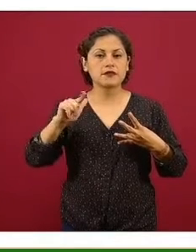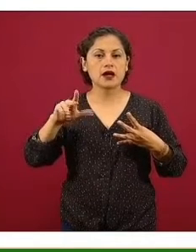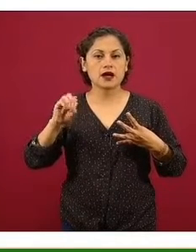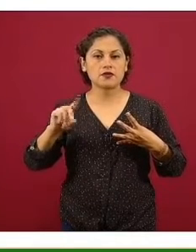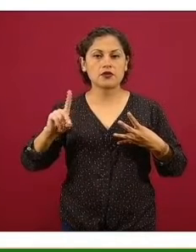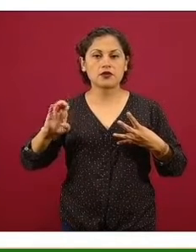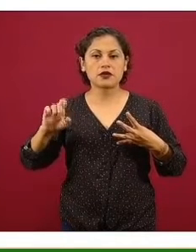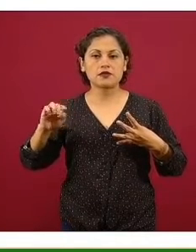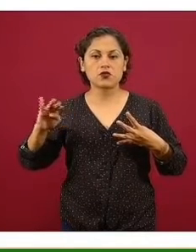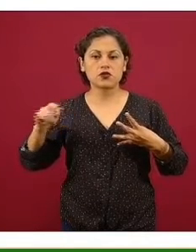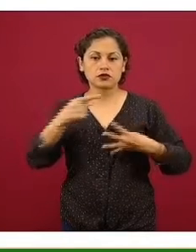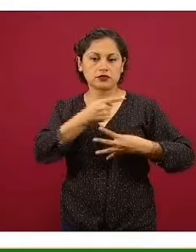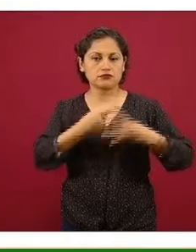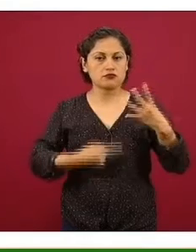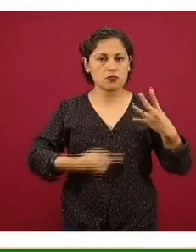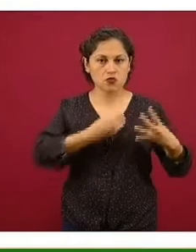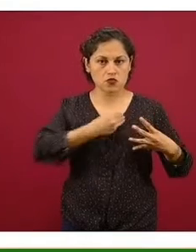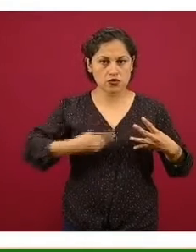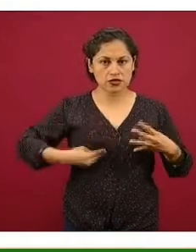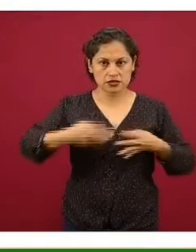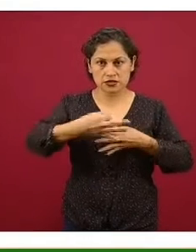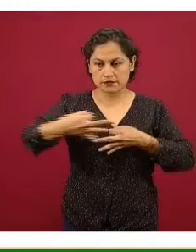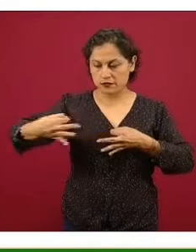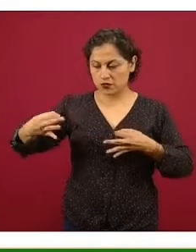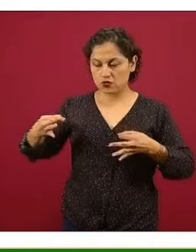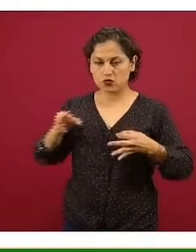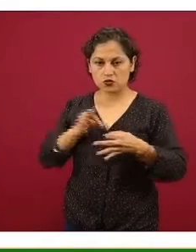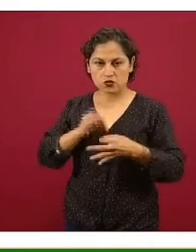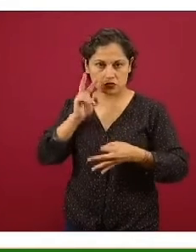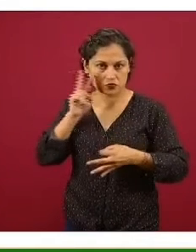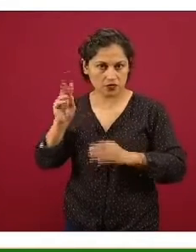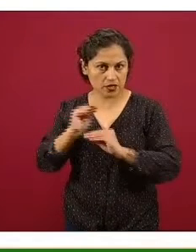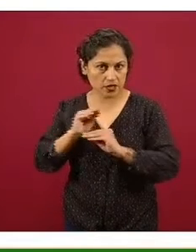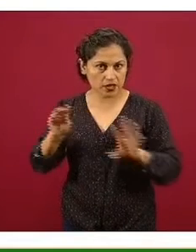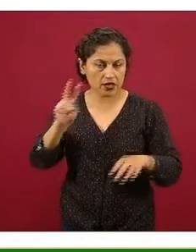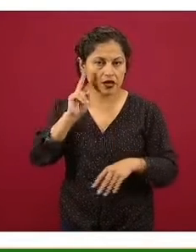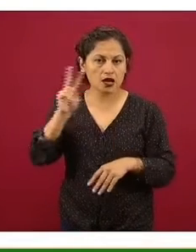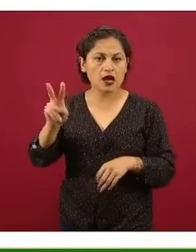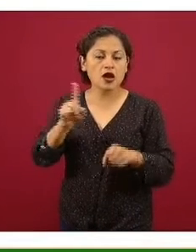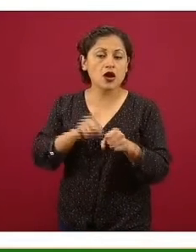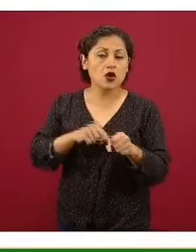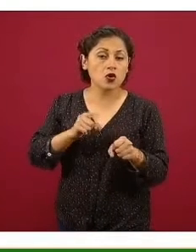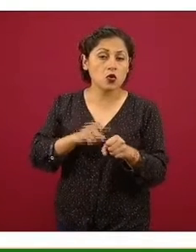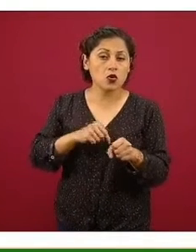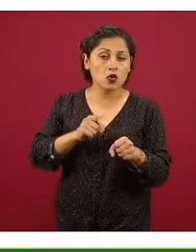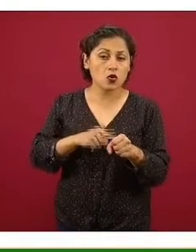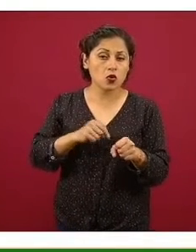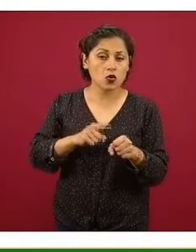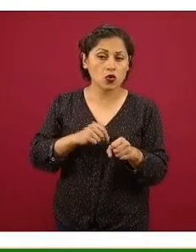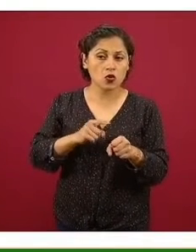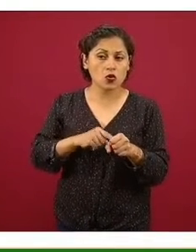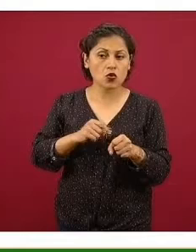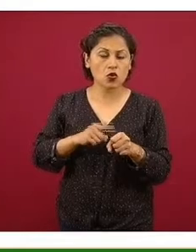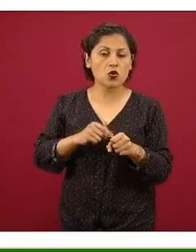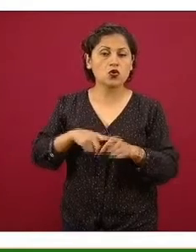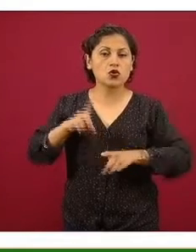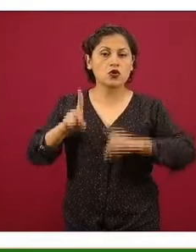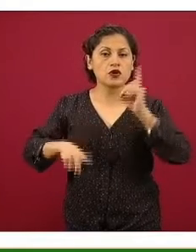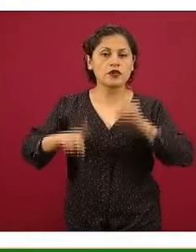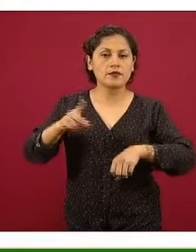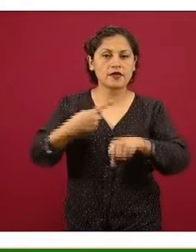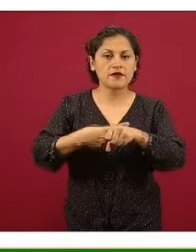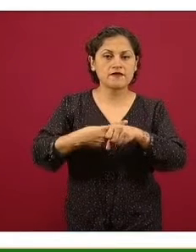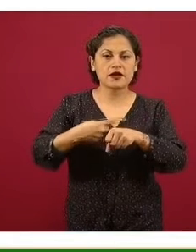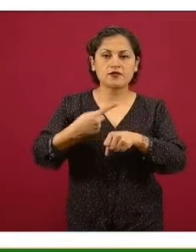el color verde. Prácticamente podemos ver que los dos que han tenido mayor intensidad, mayor transmisión con sus tasas más